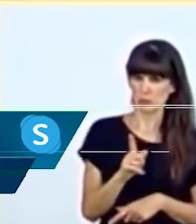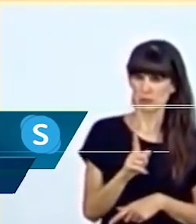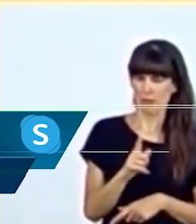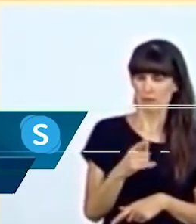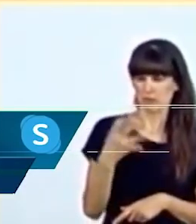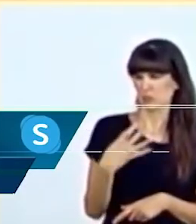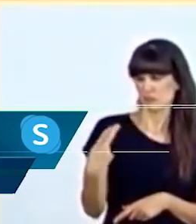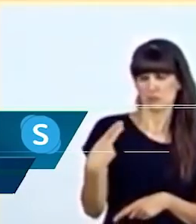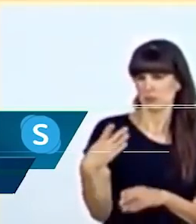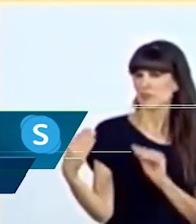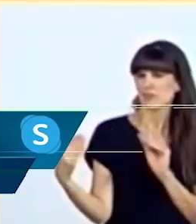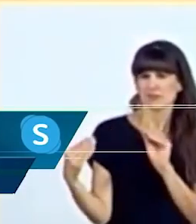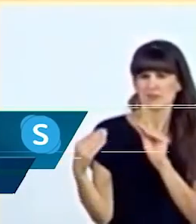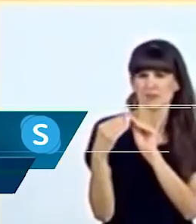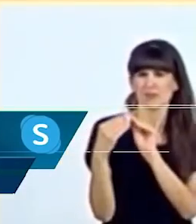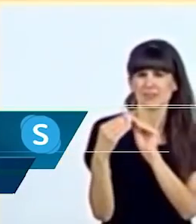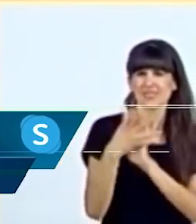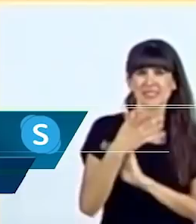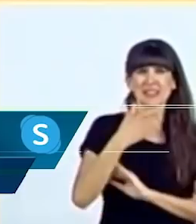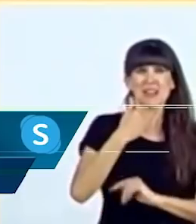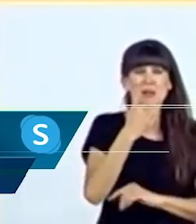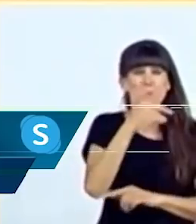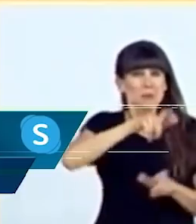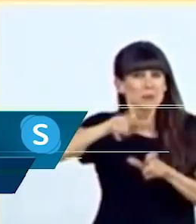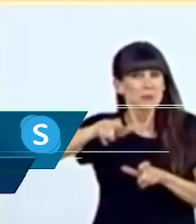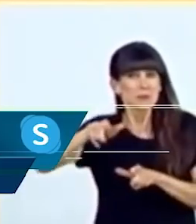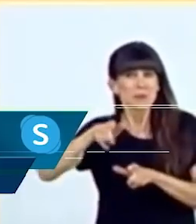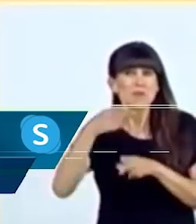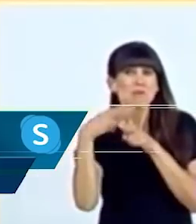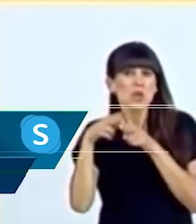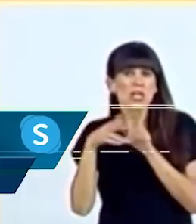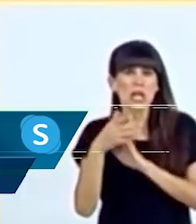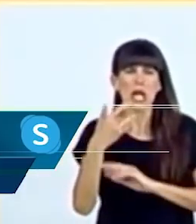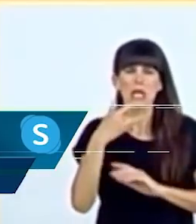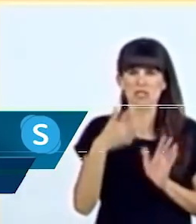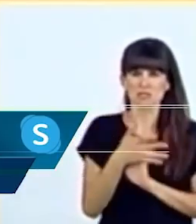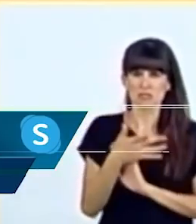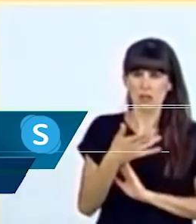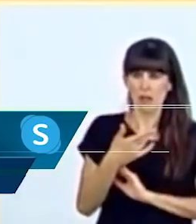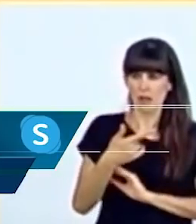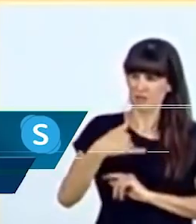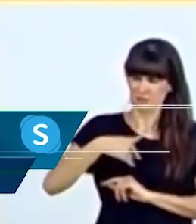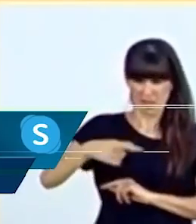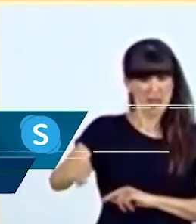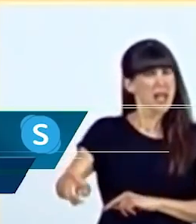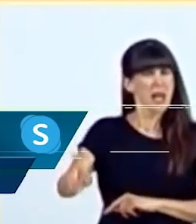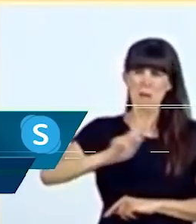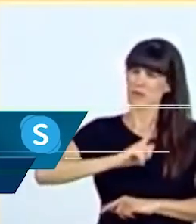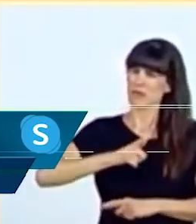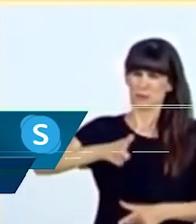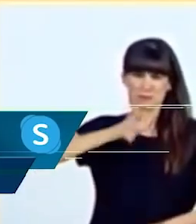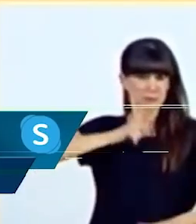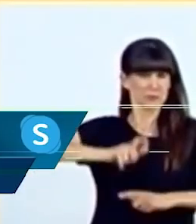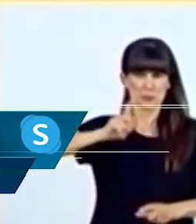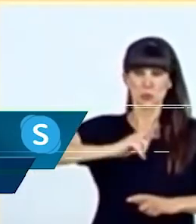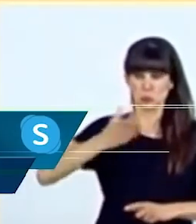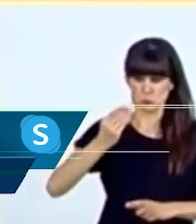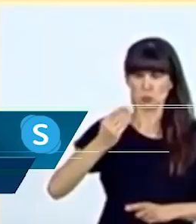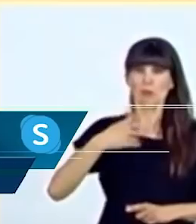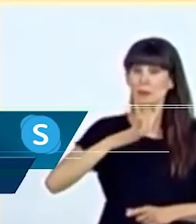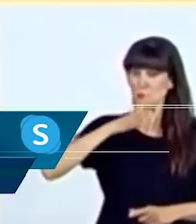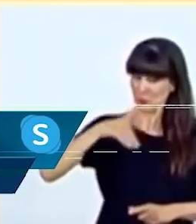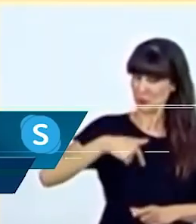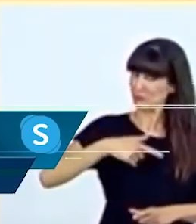es la actuación de Pablo Iglesias. Hay que ver qué le interesa más, si sus votantes, si su manera de pensar, si su estructura